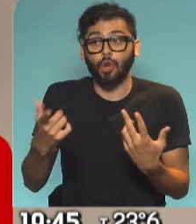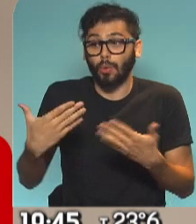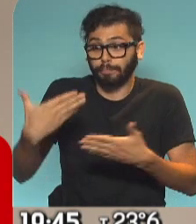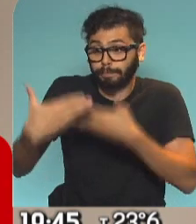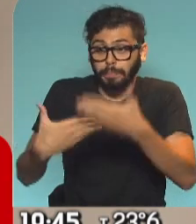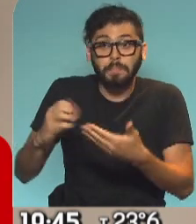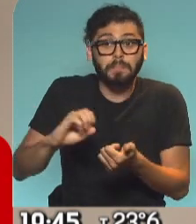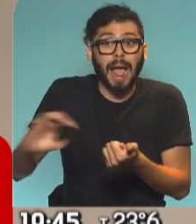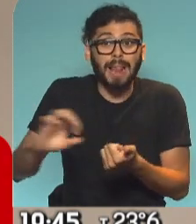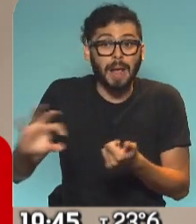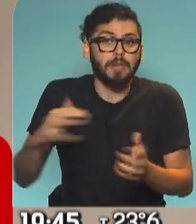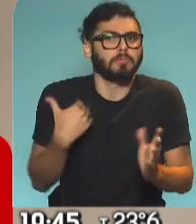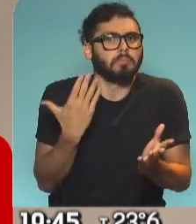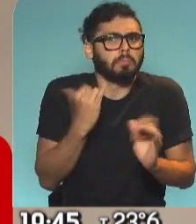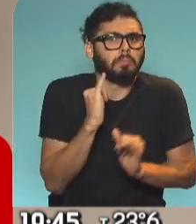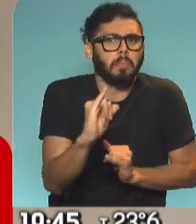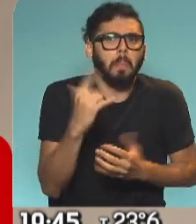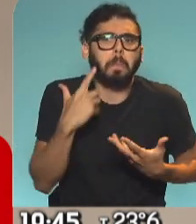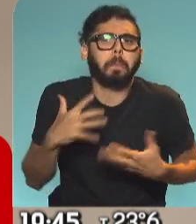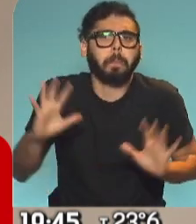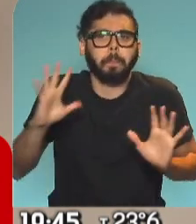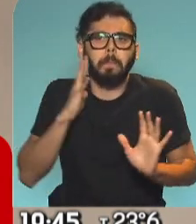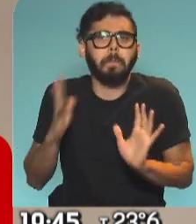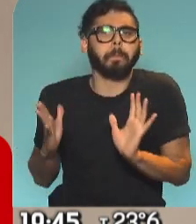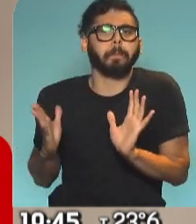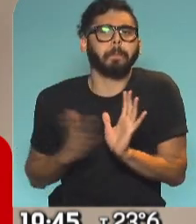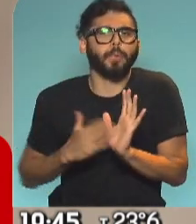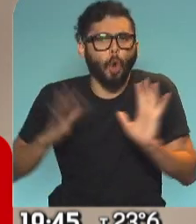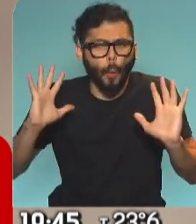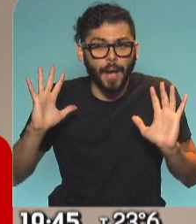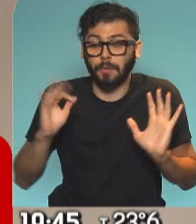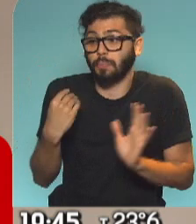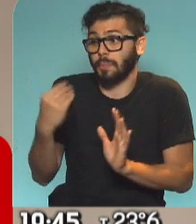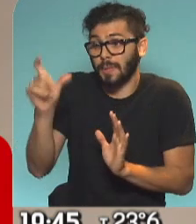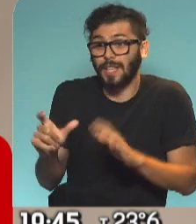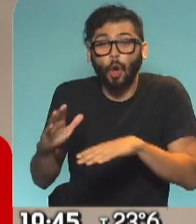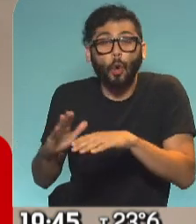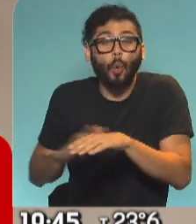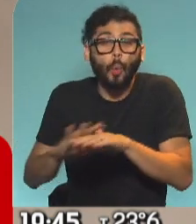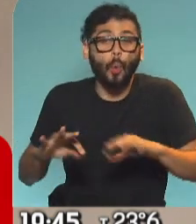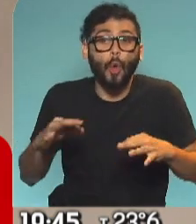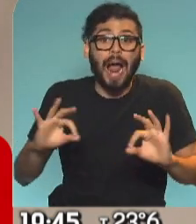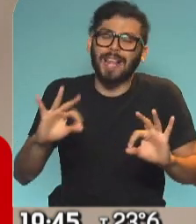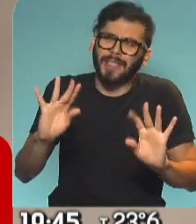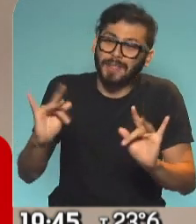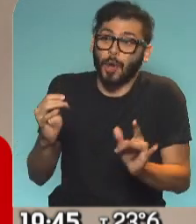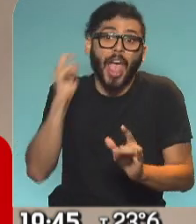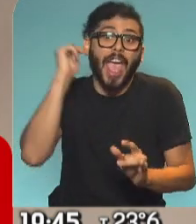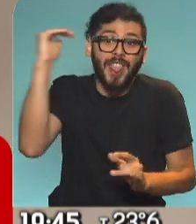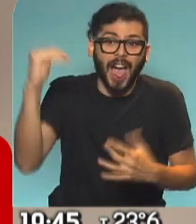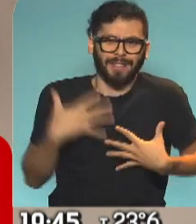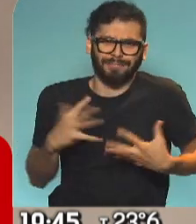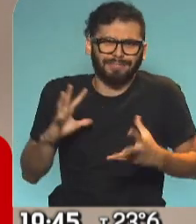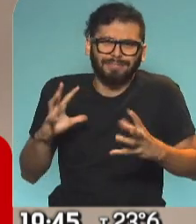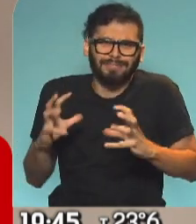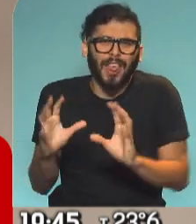evolución, se podía intentar como un tratamiento compasivo, sabiendo que las posibilidades de cura eran pocas, dada la edad y el grave estado del